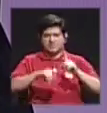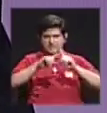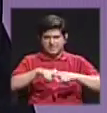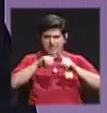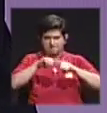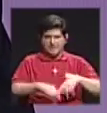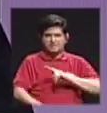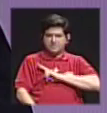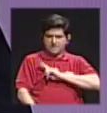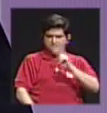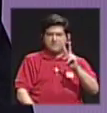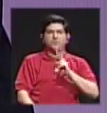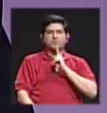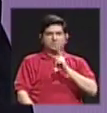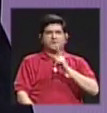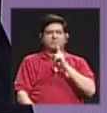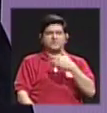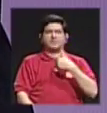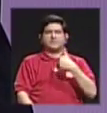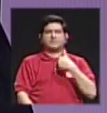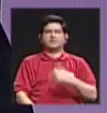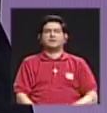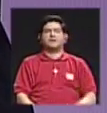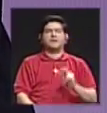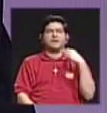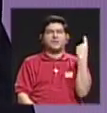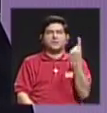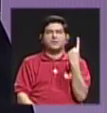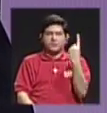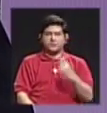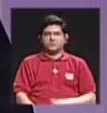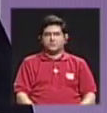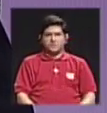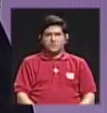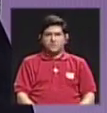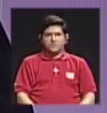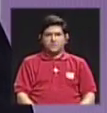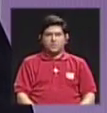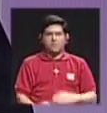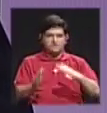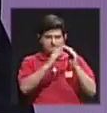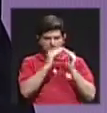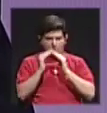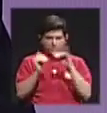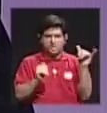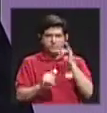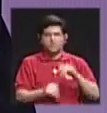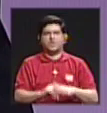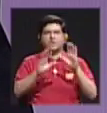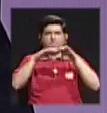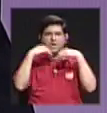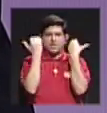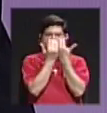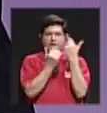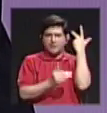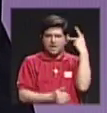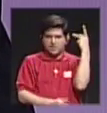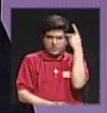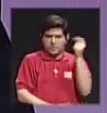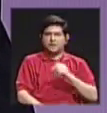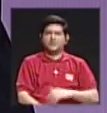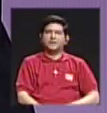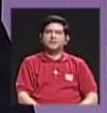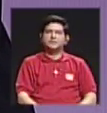haya una voluntad real, no solamente en la población, sino también en la clase política,